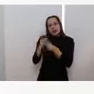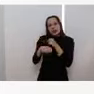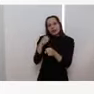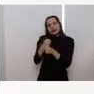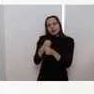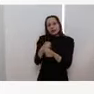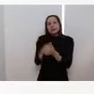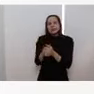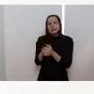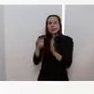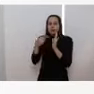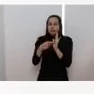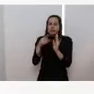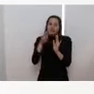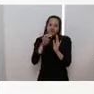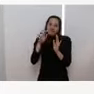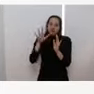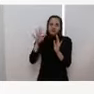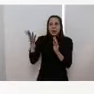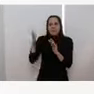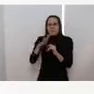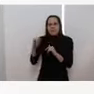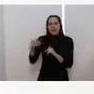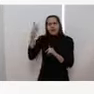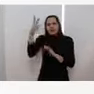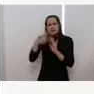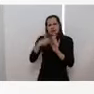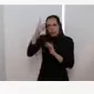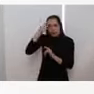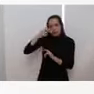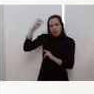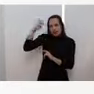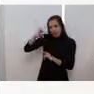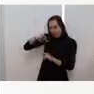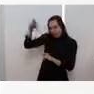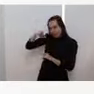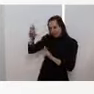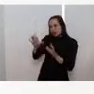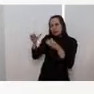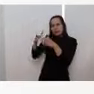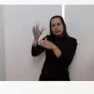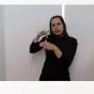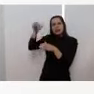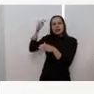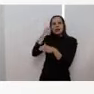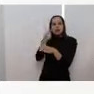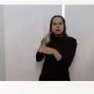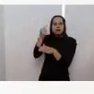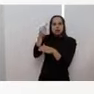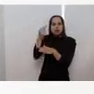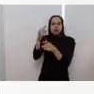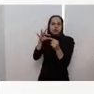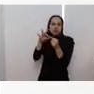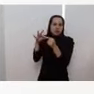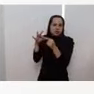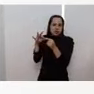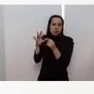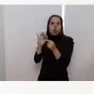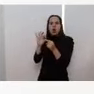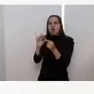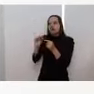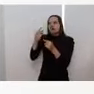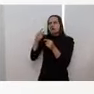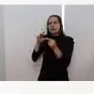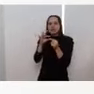tener aproximadamente 3000 profesionales médicos que han realizado su primera o segunda especialidad en nuestra